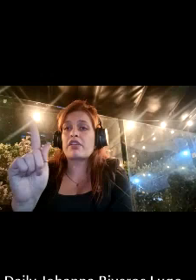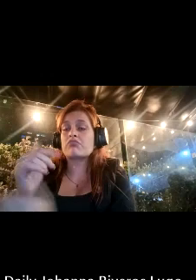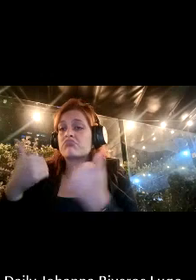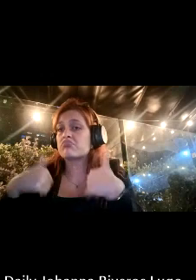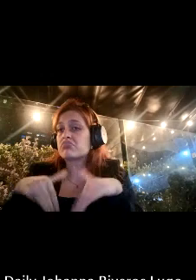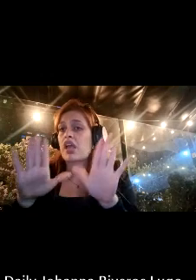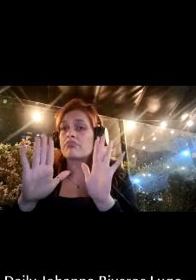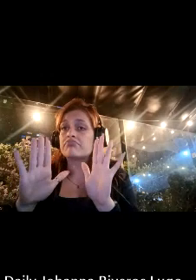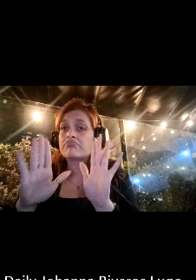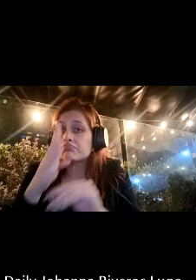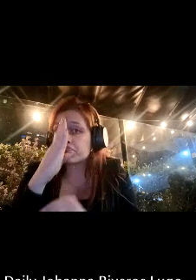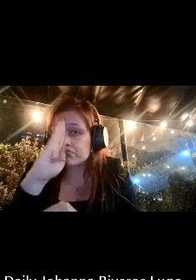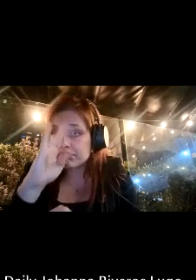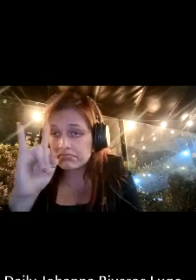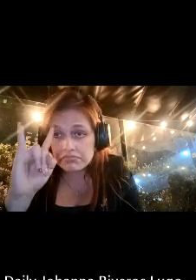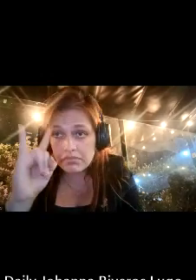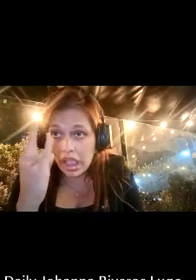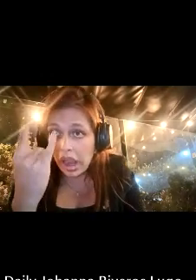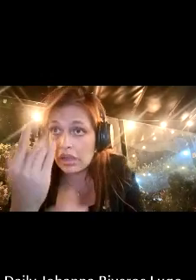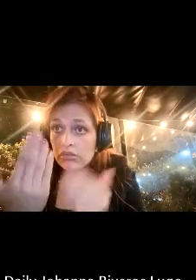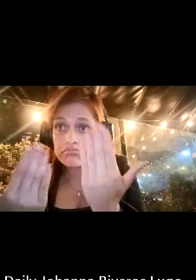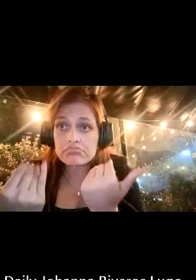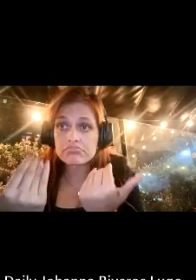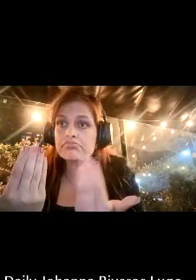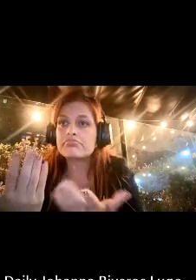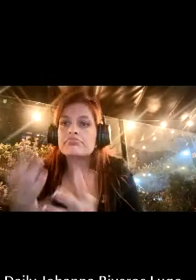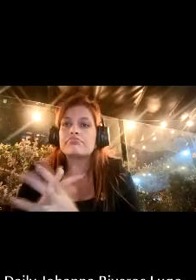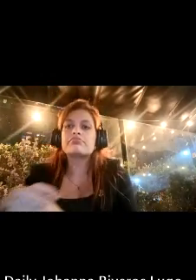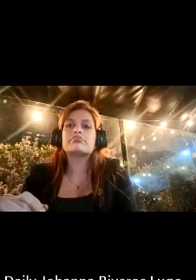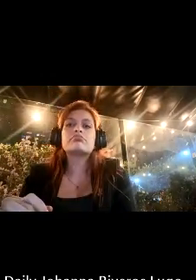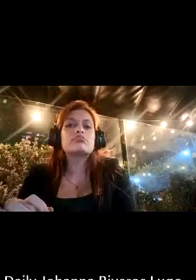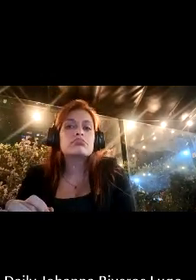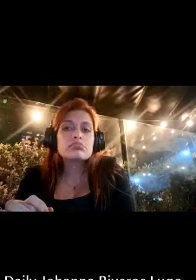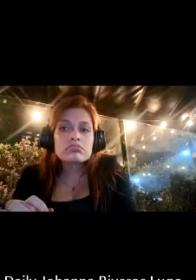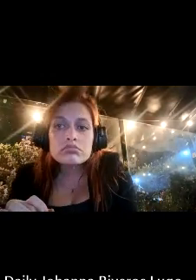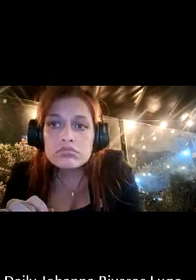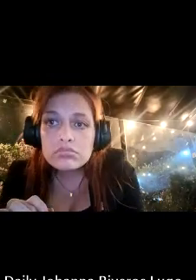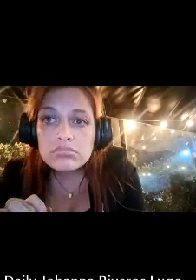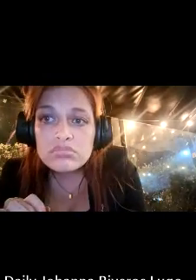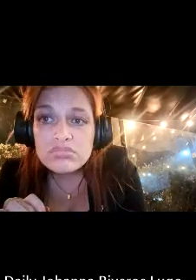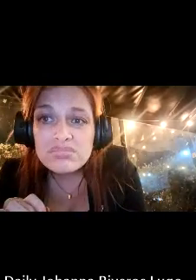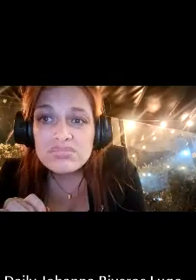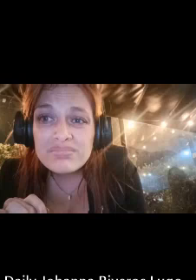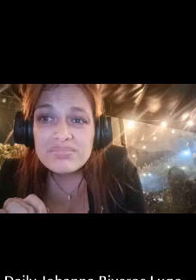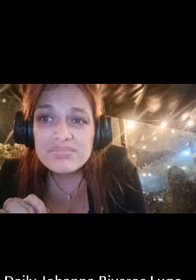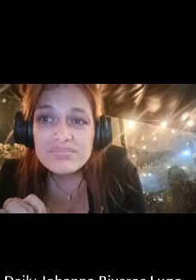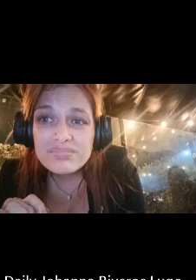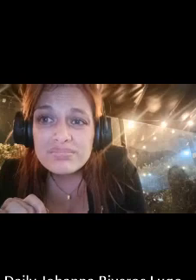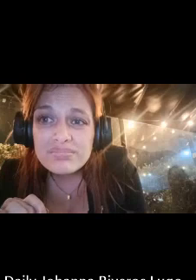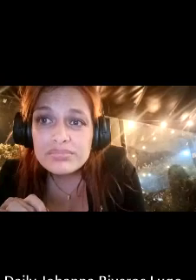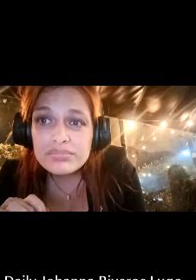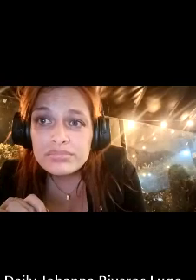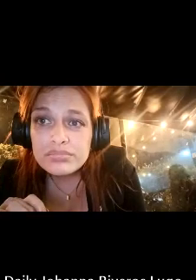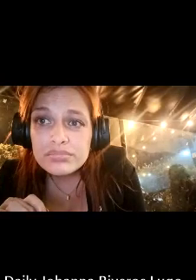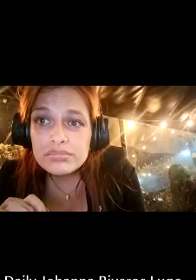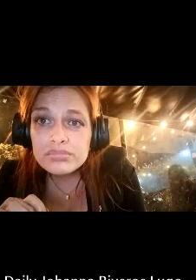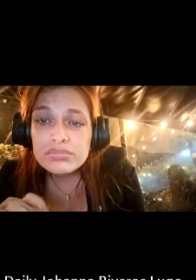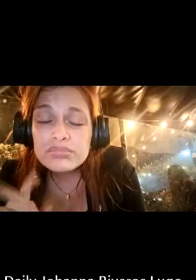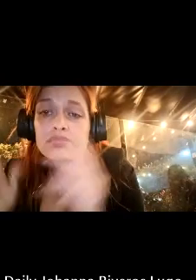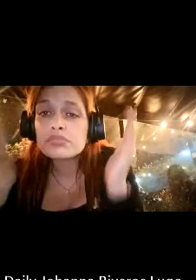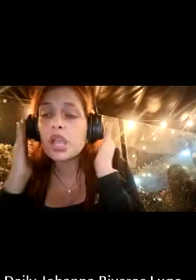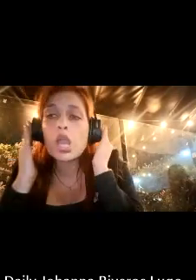Instructor, una pregunta. Sí, señor. O sea, son dos ejercicios para la entrega